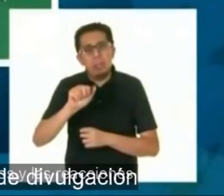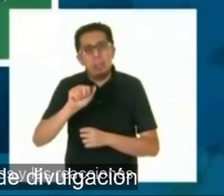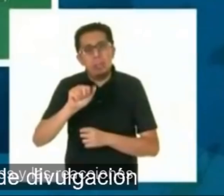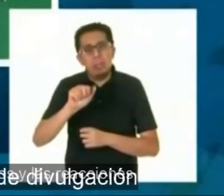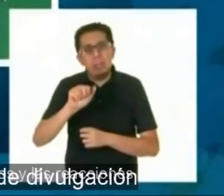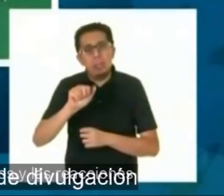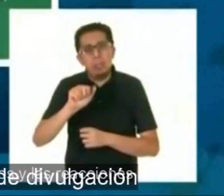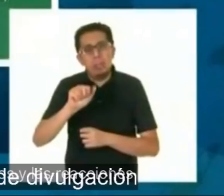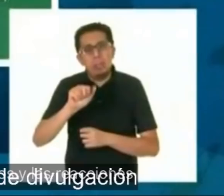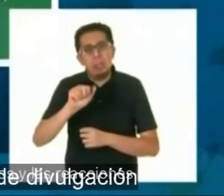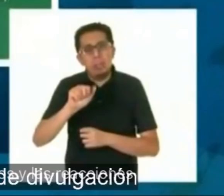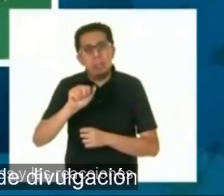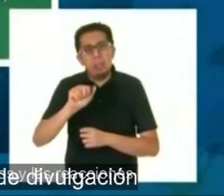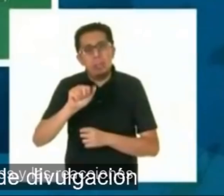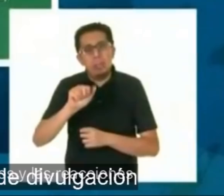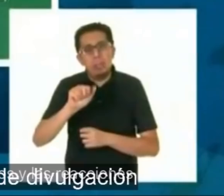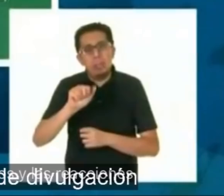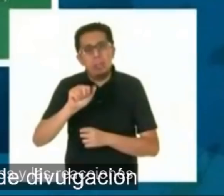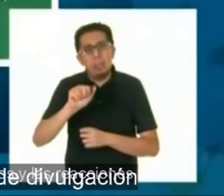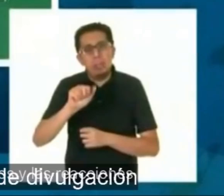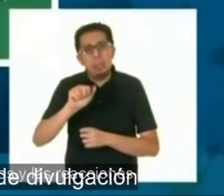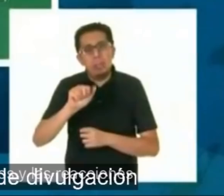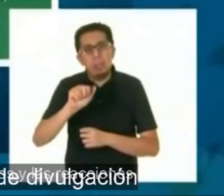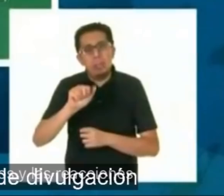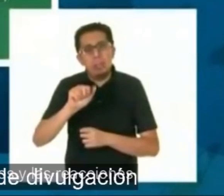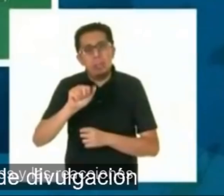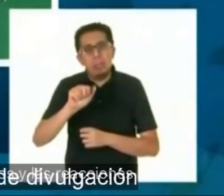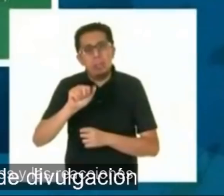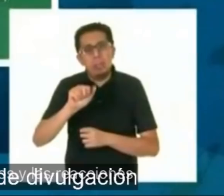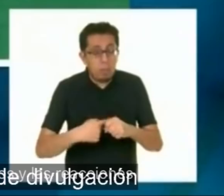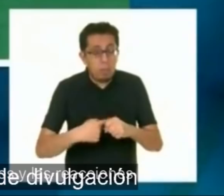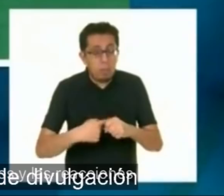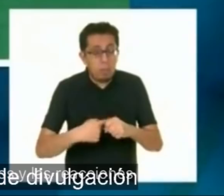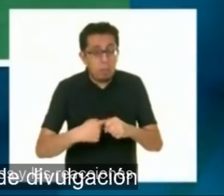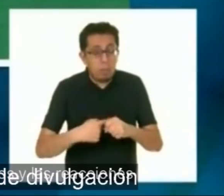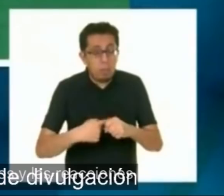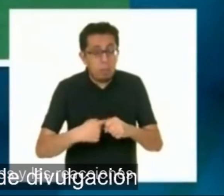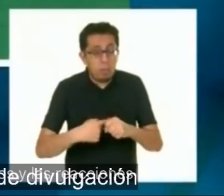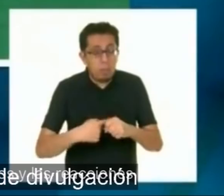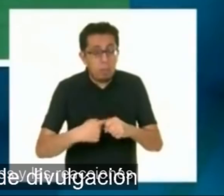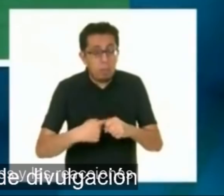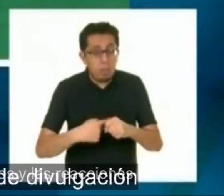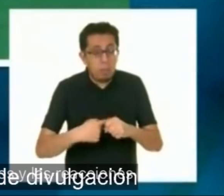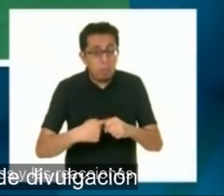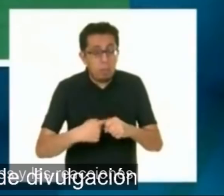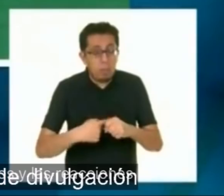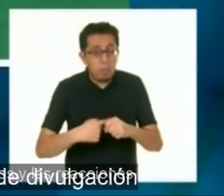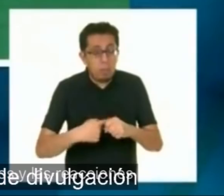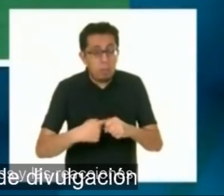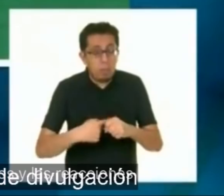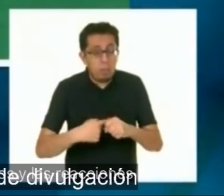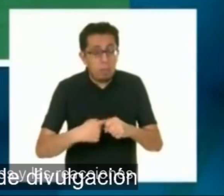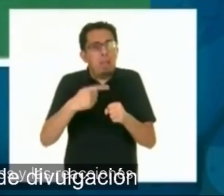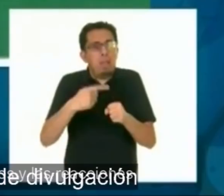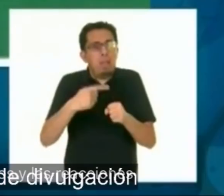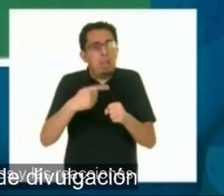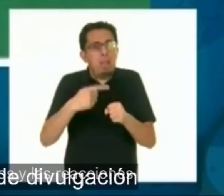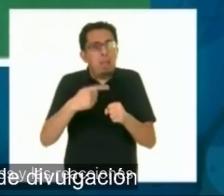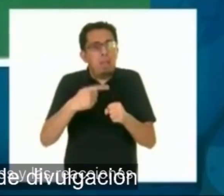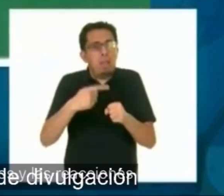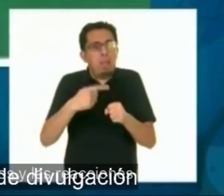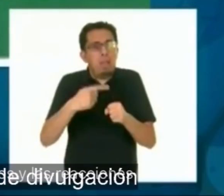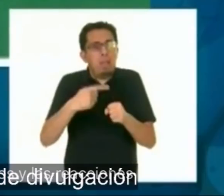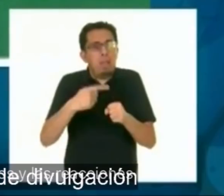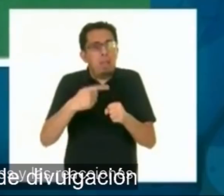mucho. Un pinchazo de la inyección no es nada en comparación con esas enfermedades. Cuando tu cuerpo está protegido contra una enfermedad de esta forma,